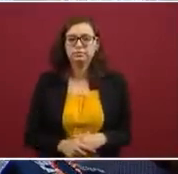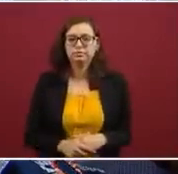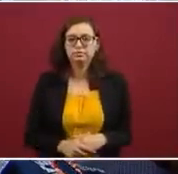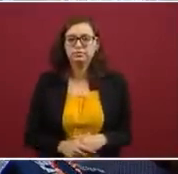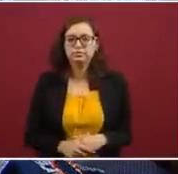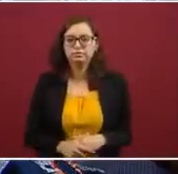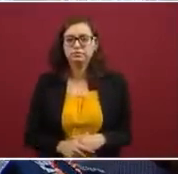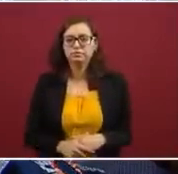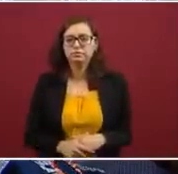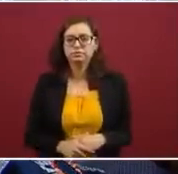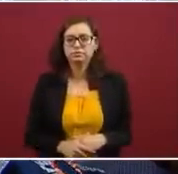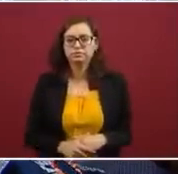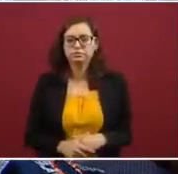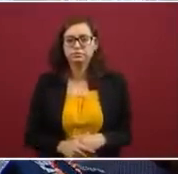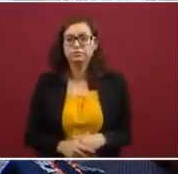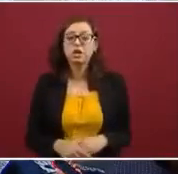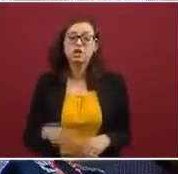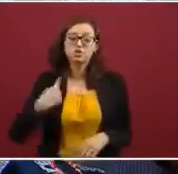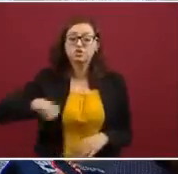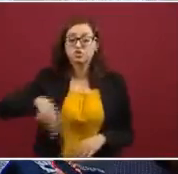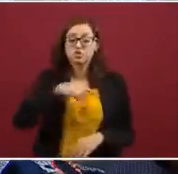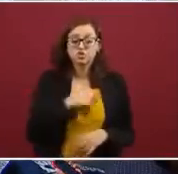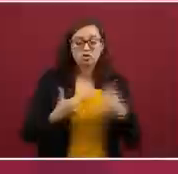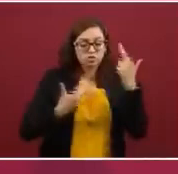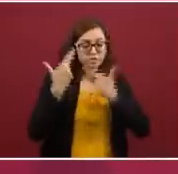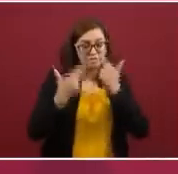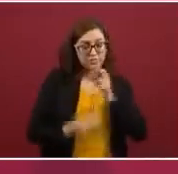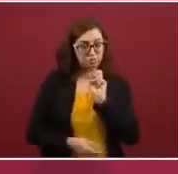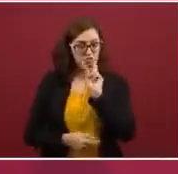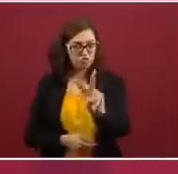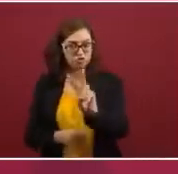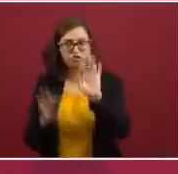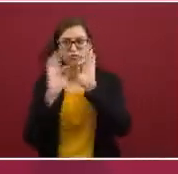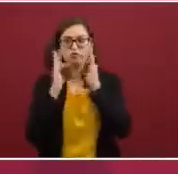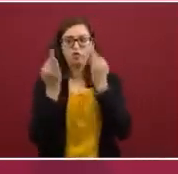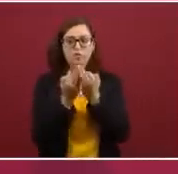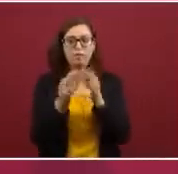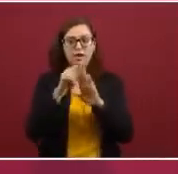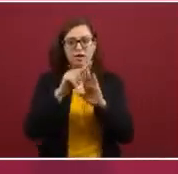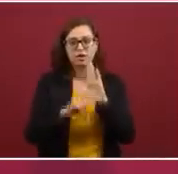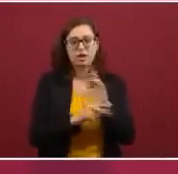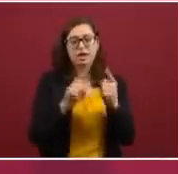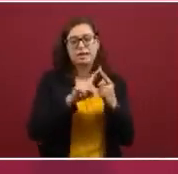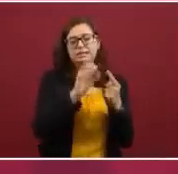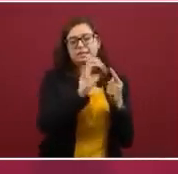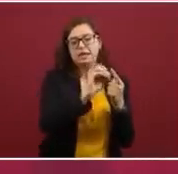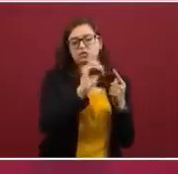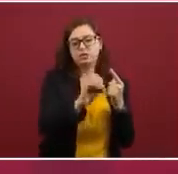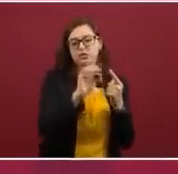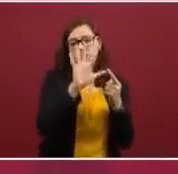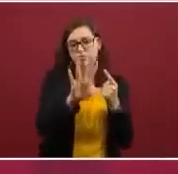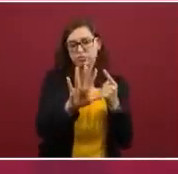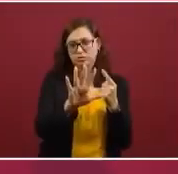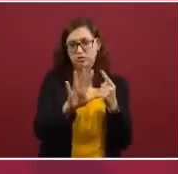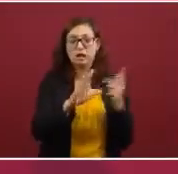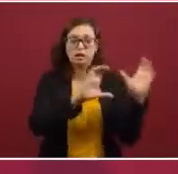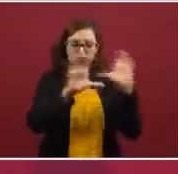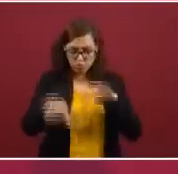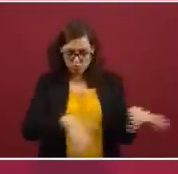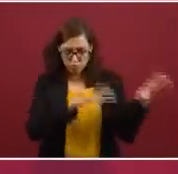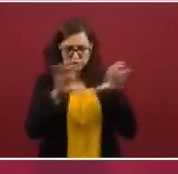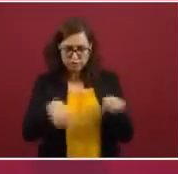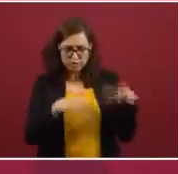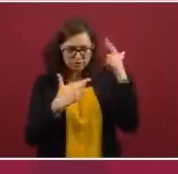Nuestras verificaciones son con dos normas. La norma 005 revisa el hardware, vamos a